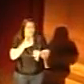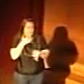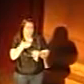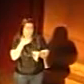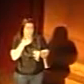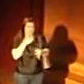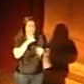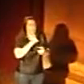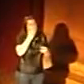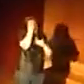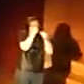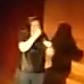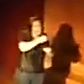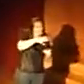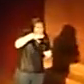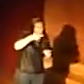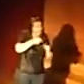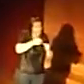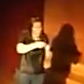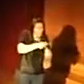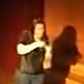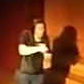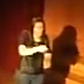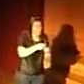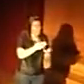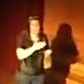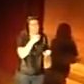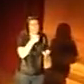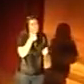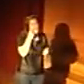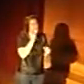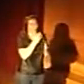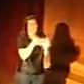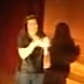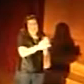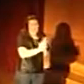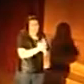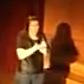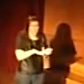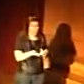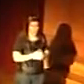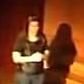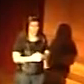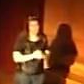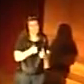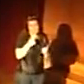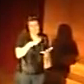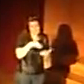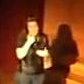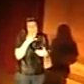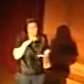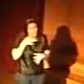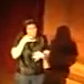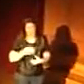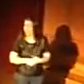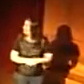perspectivas de las proporciones Y es más casi de descriptiva en otro en otro orden de cosas no este muy bello